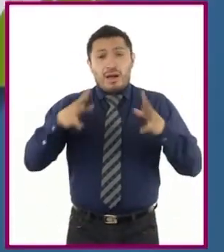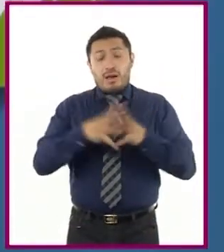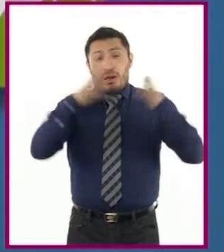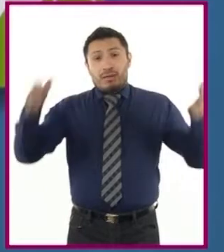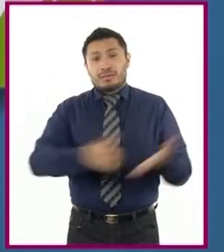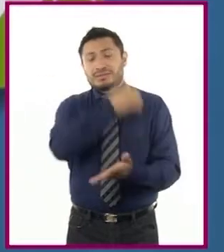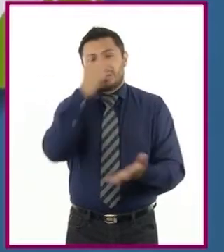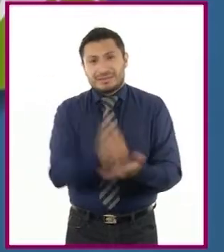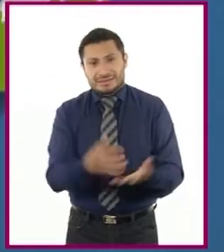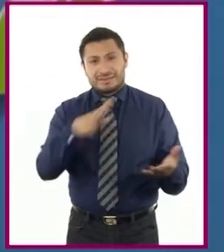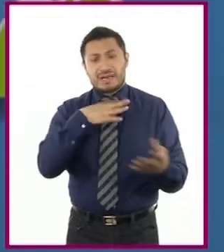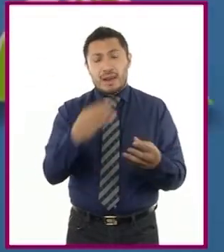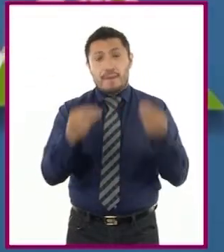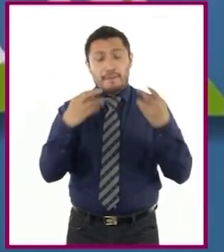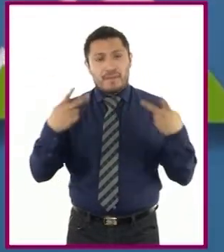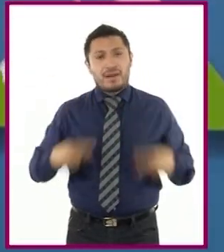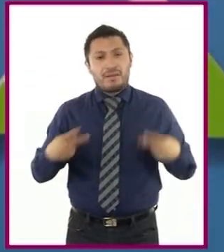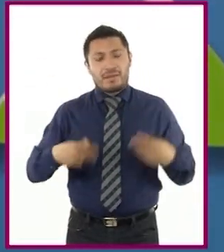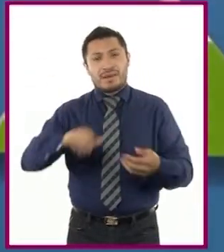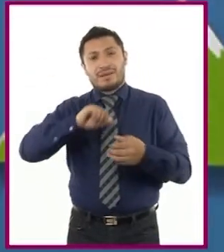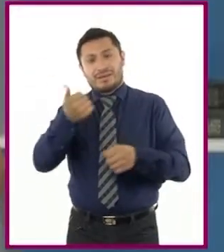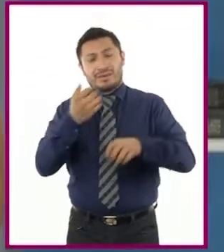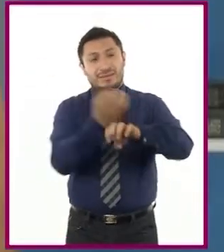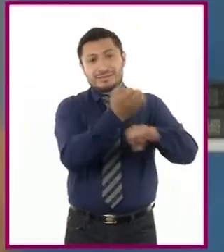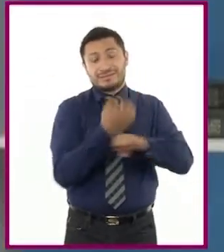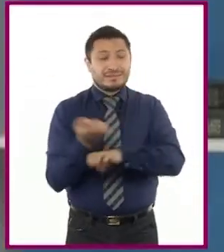ciudades está compuesta por gente de otros estados.